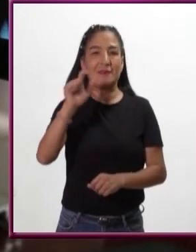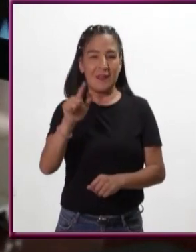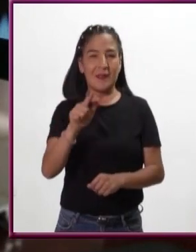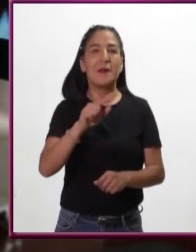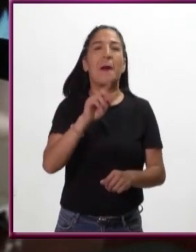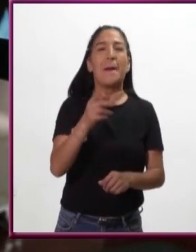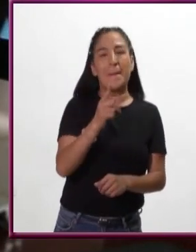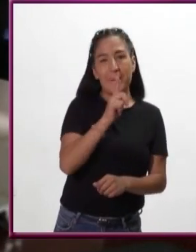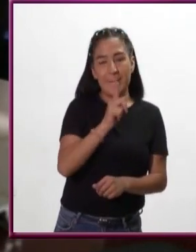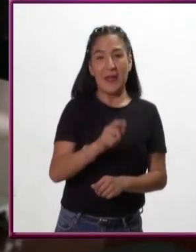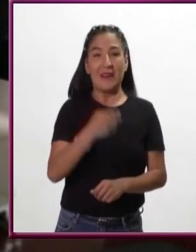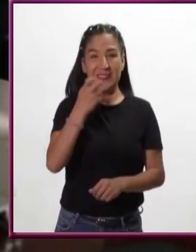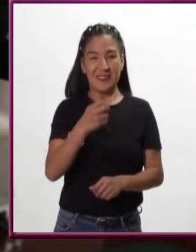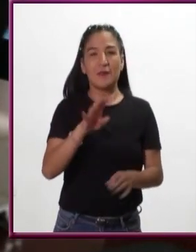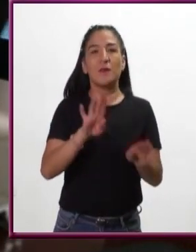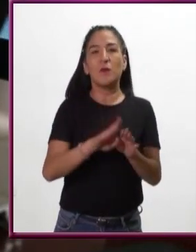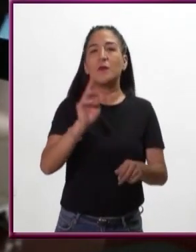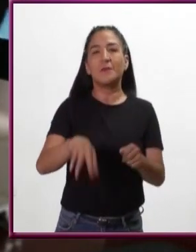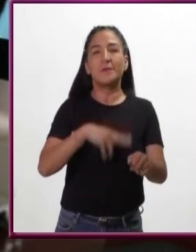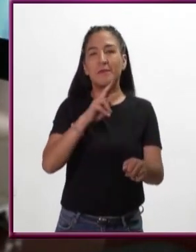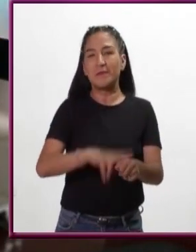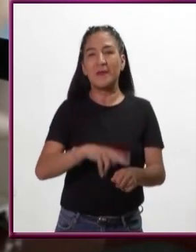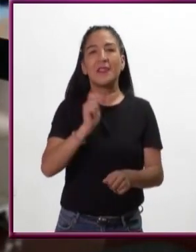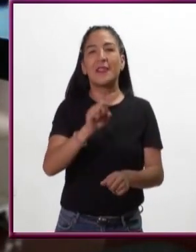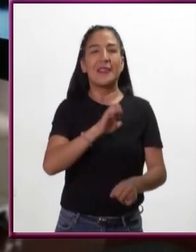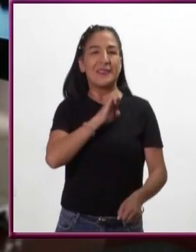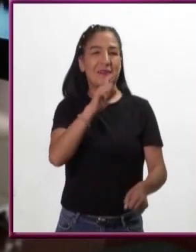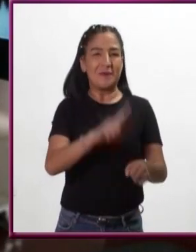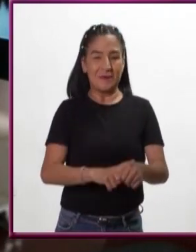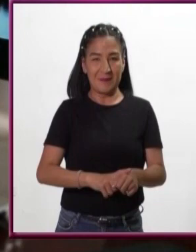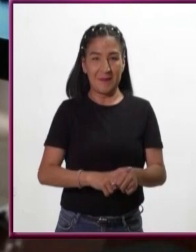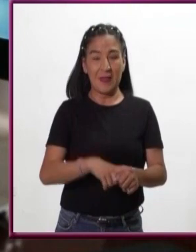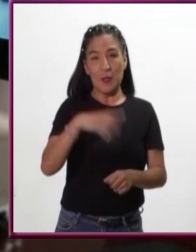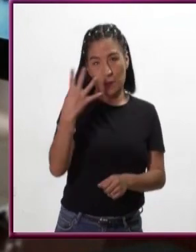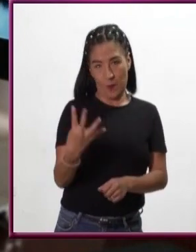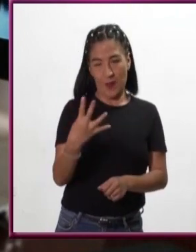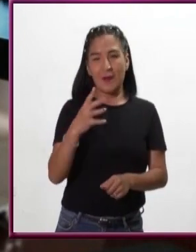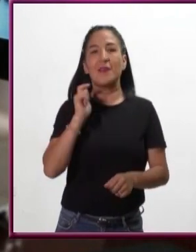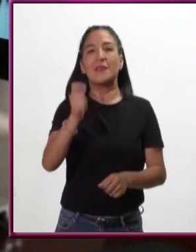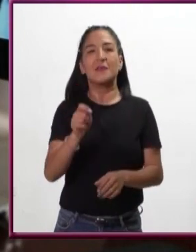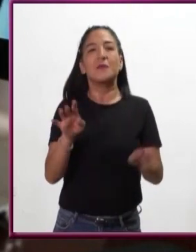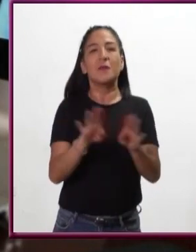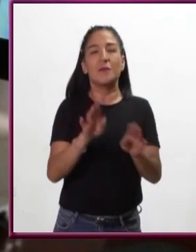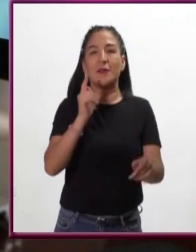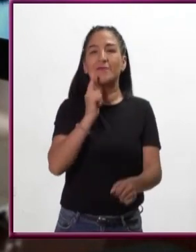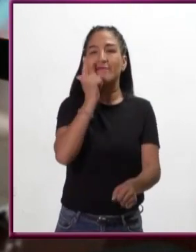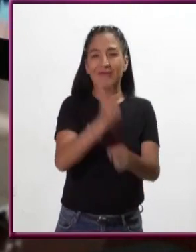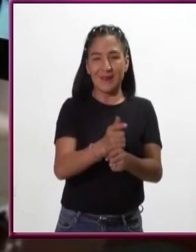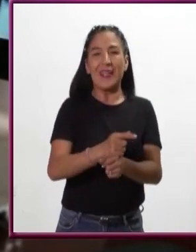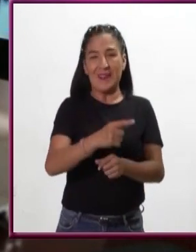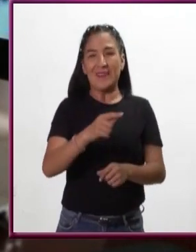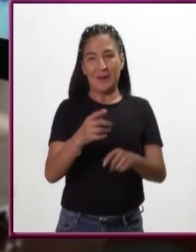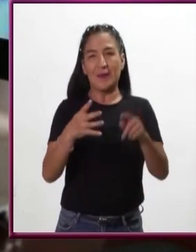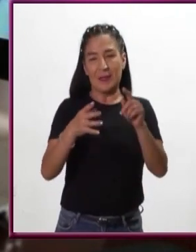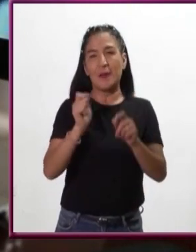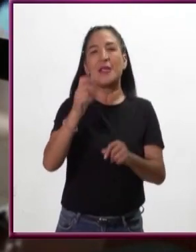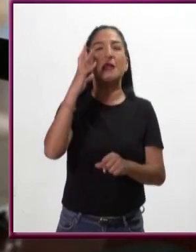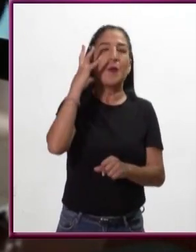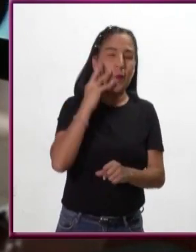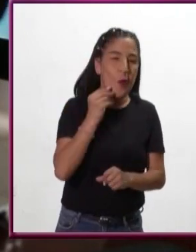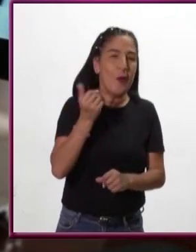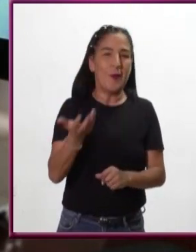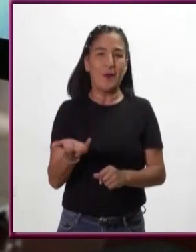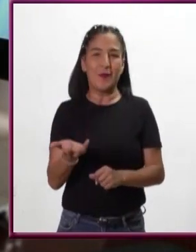umami. Este último sabor es muy como especial. Creo que los otros 4 los podemos identificar bastante bien, por ejemplo,